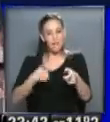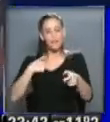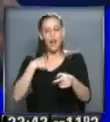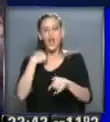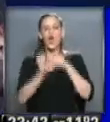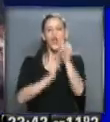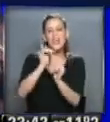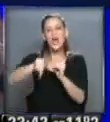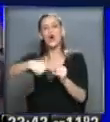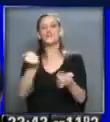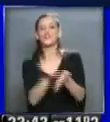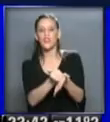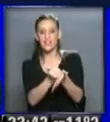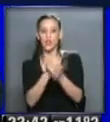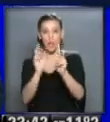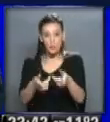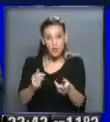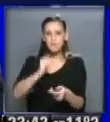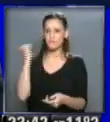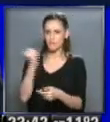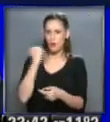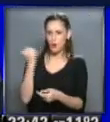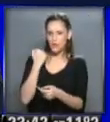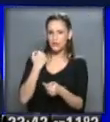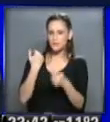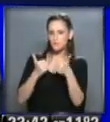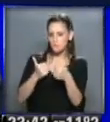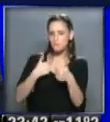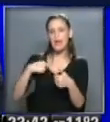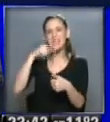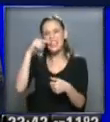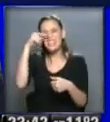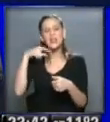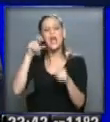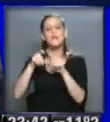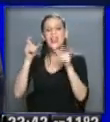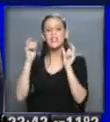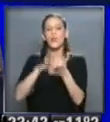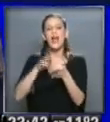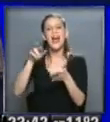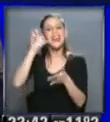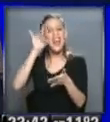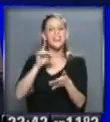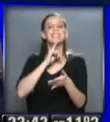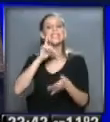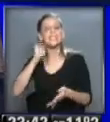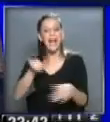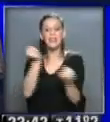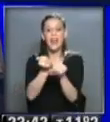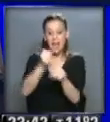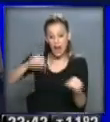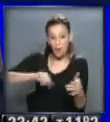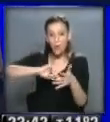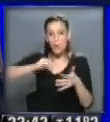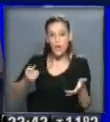estamos como un paso más arriba me parece en este caso así que es muy interesante la experiencia de la red tica que trabaja puntualmente aquí en la zona de